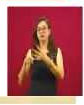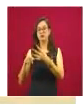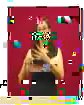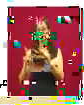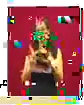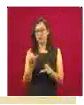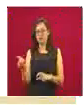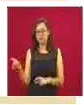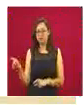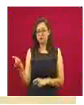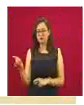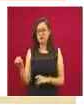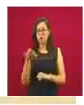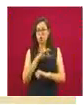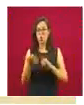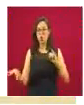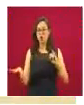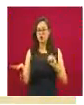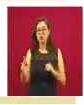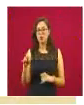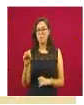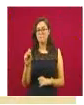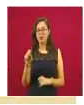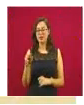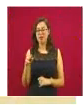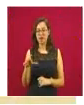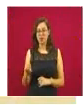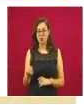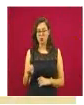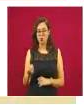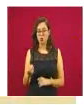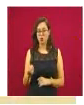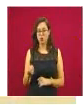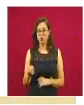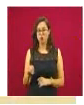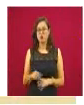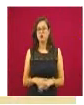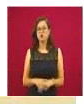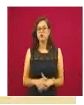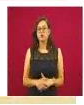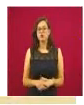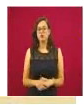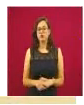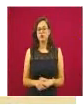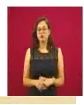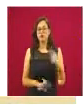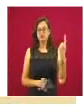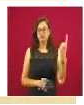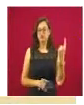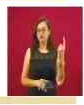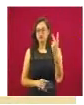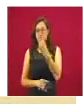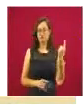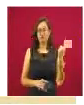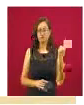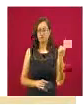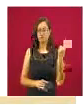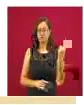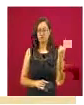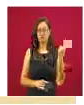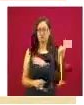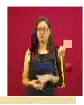esta figura. Primero consigue, enseguida das clic en consulte su saldo de préstamos personales y